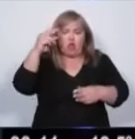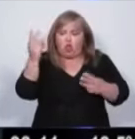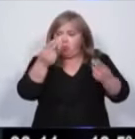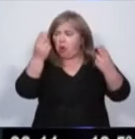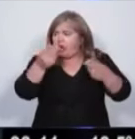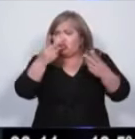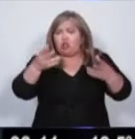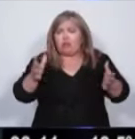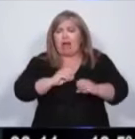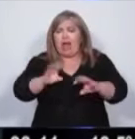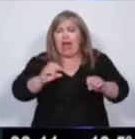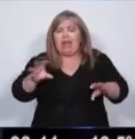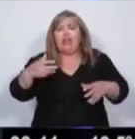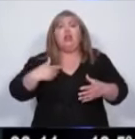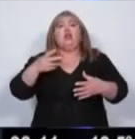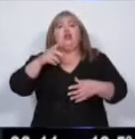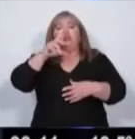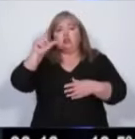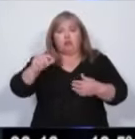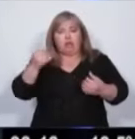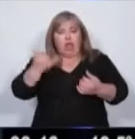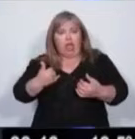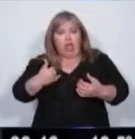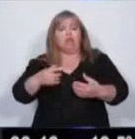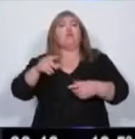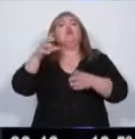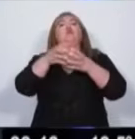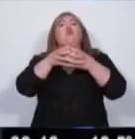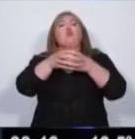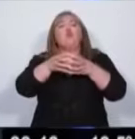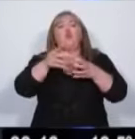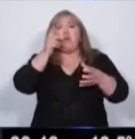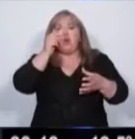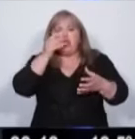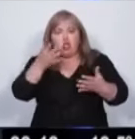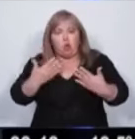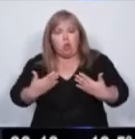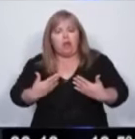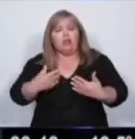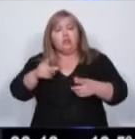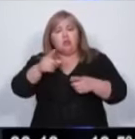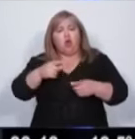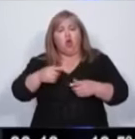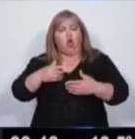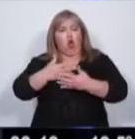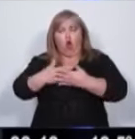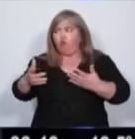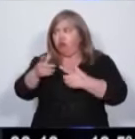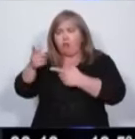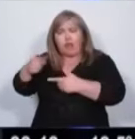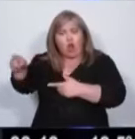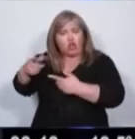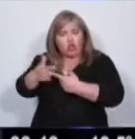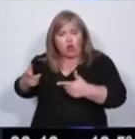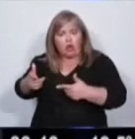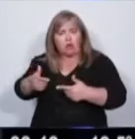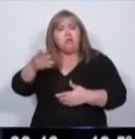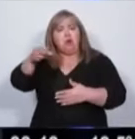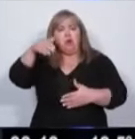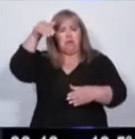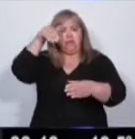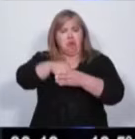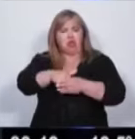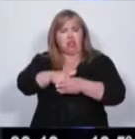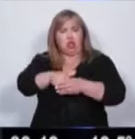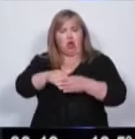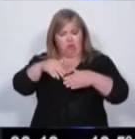poder gobernar la provincia, pero necesitamos de tu apoyo. Y si estás disconforme con ellos, también tenés que hacer valer ese voto.